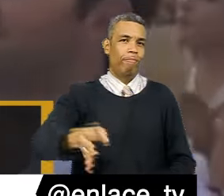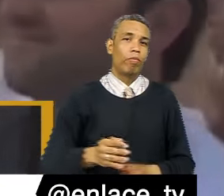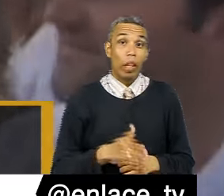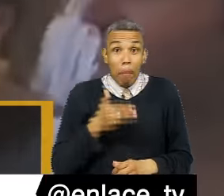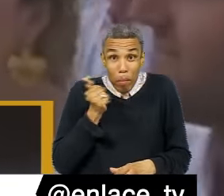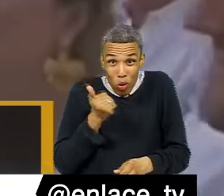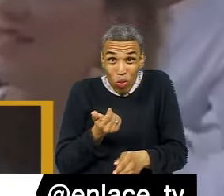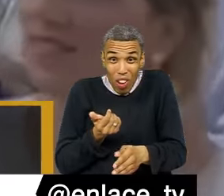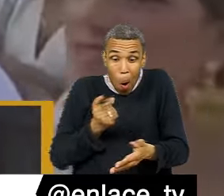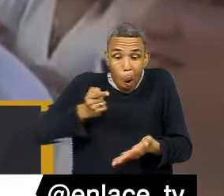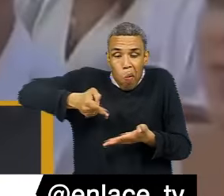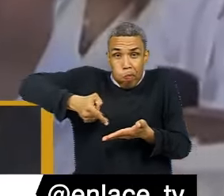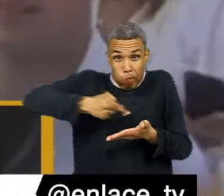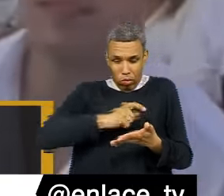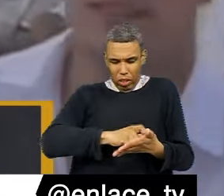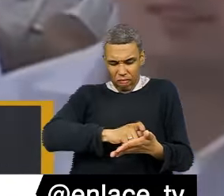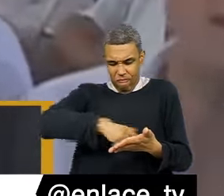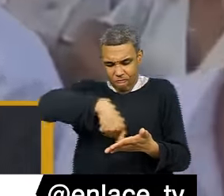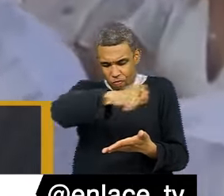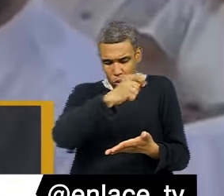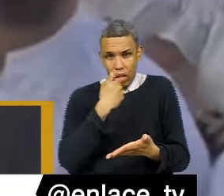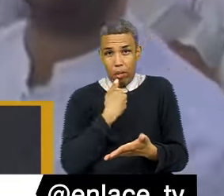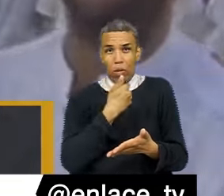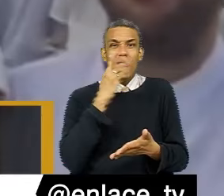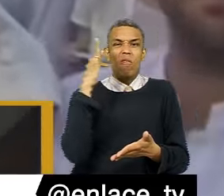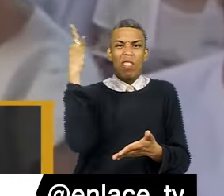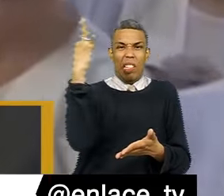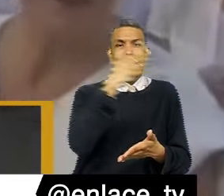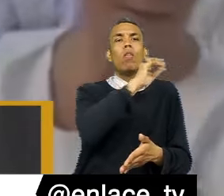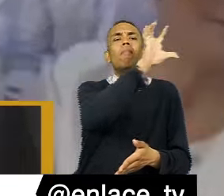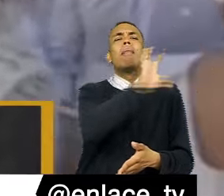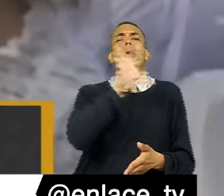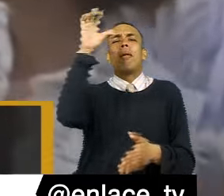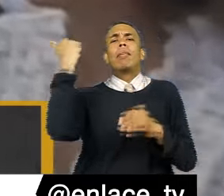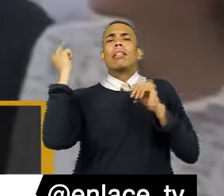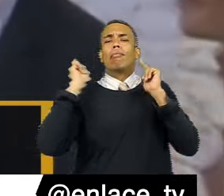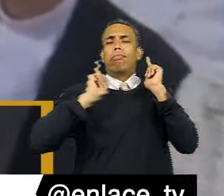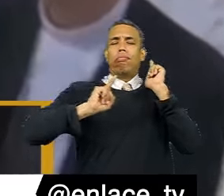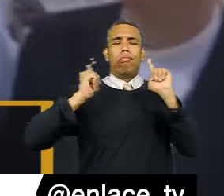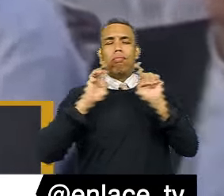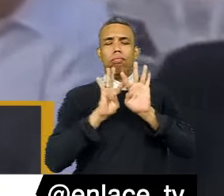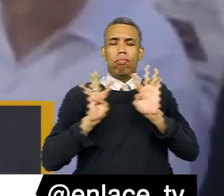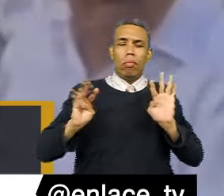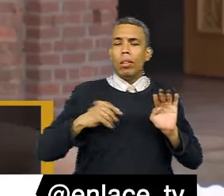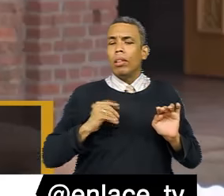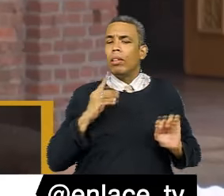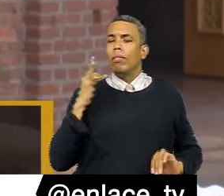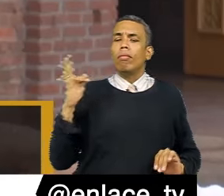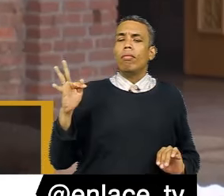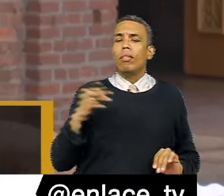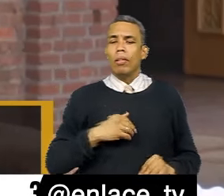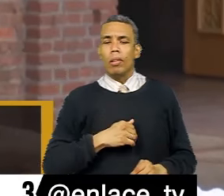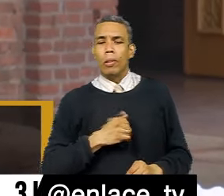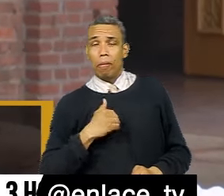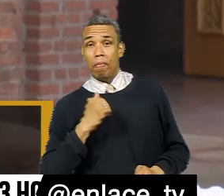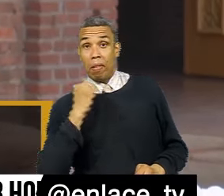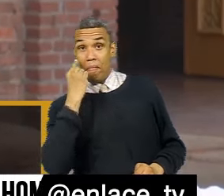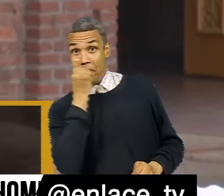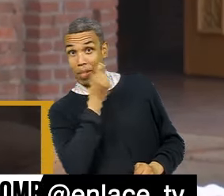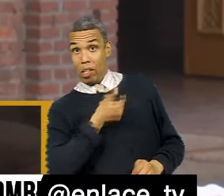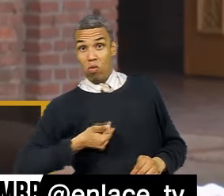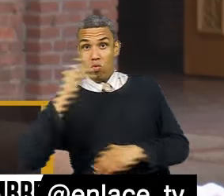los acuerdos, que la comunidad internacional nos acompañe no solo a vigilar y a observar el cumplimiento, sino a implementar desde la